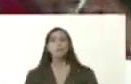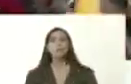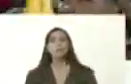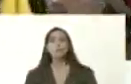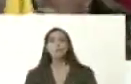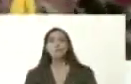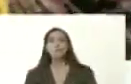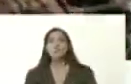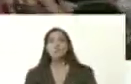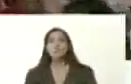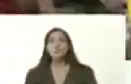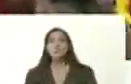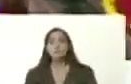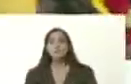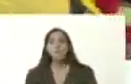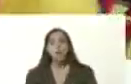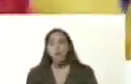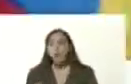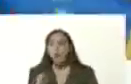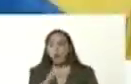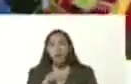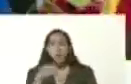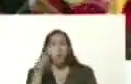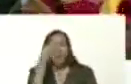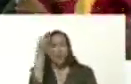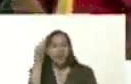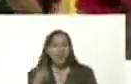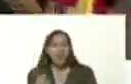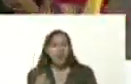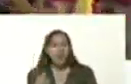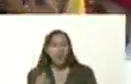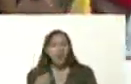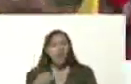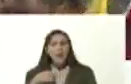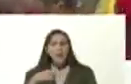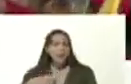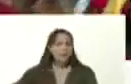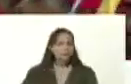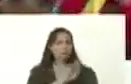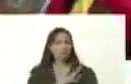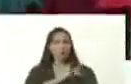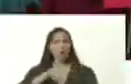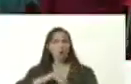Y ellos creen que nos van a derrotar. ¿Alguno de ustedes se va a rendir?